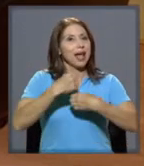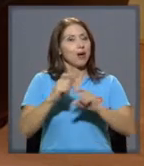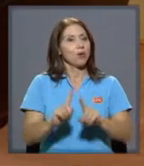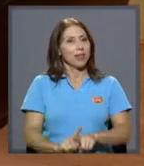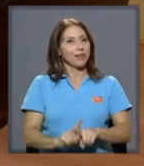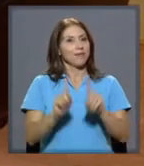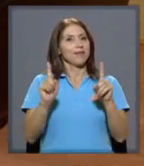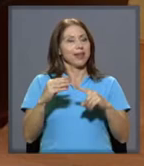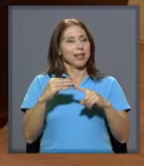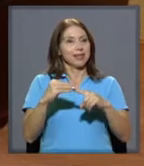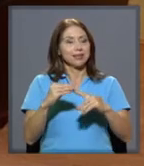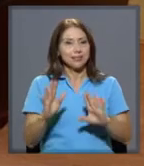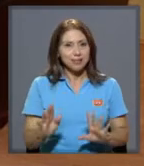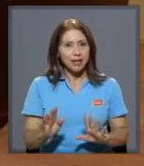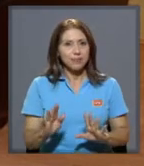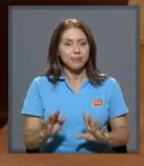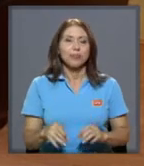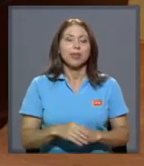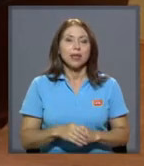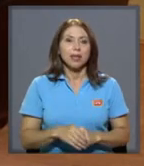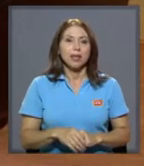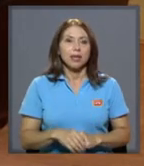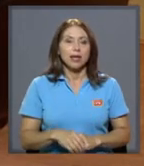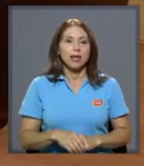Quiere decir que